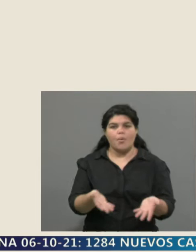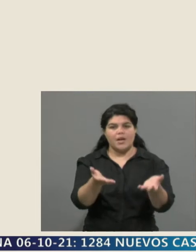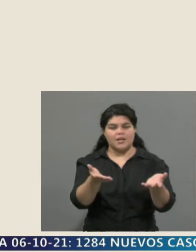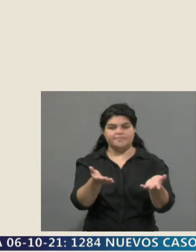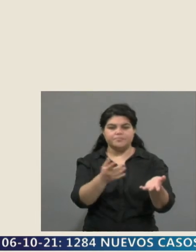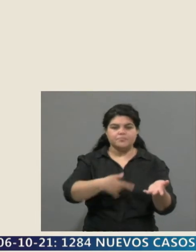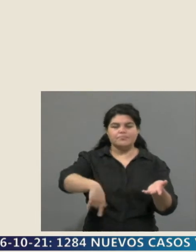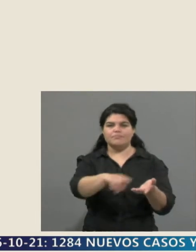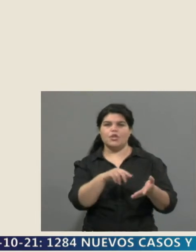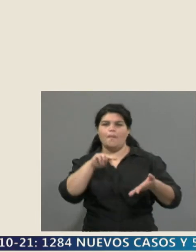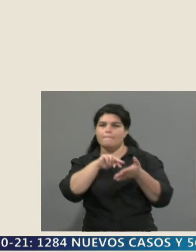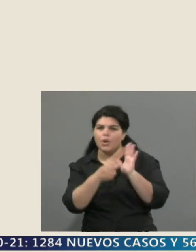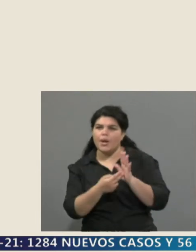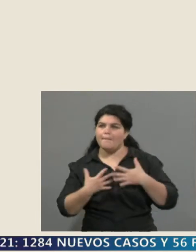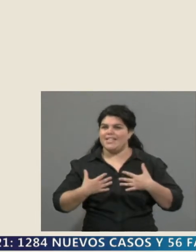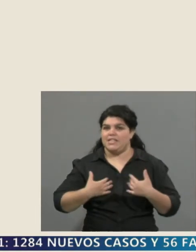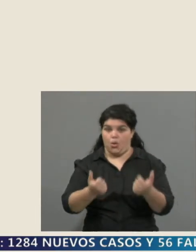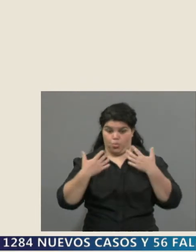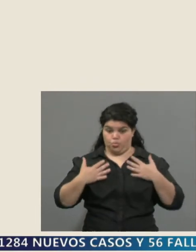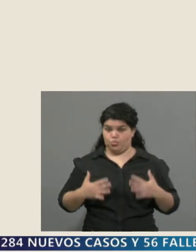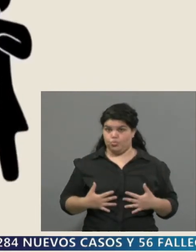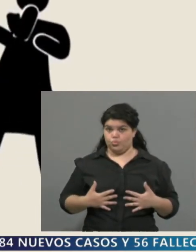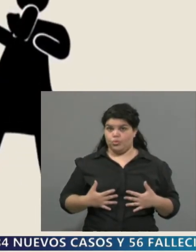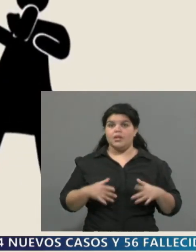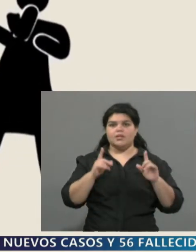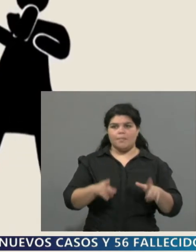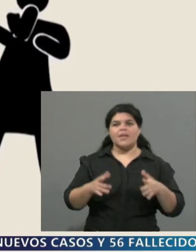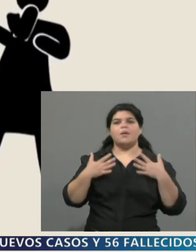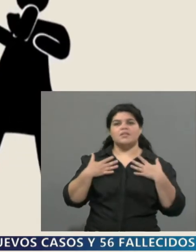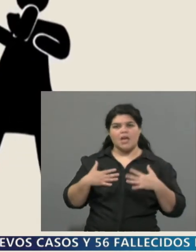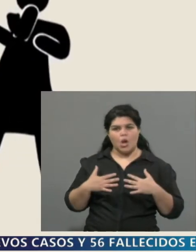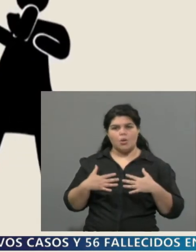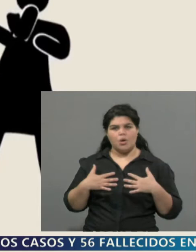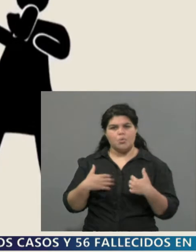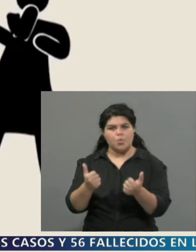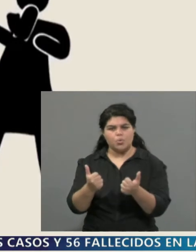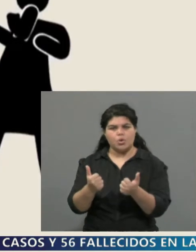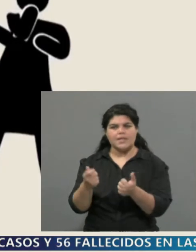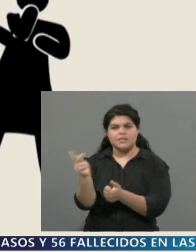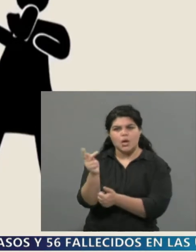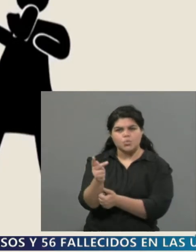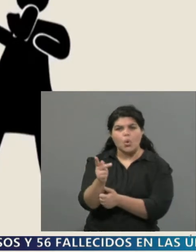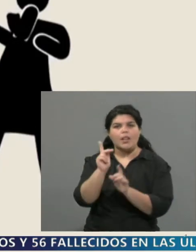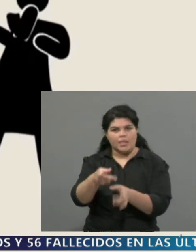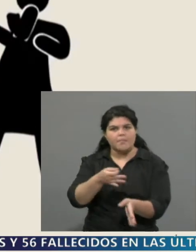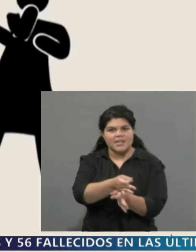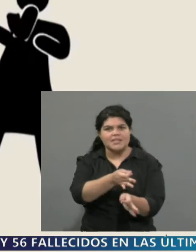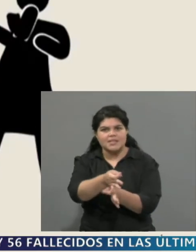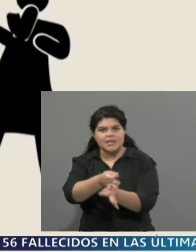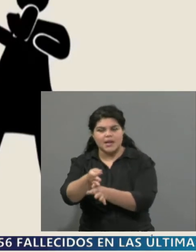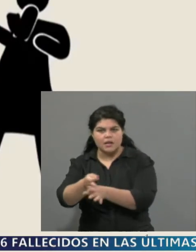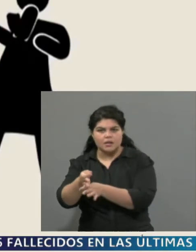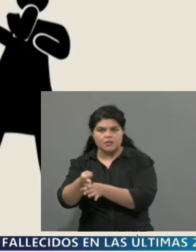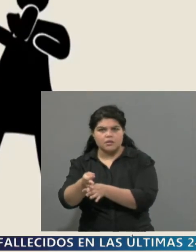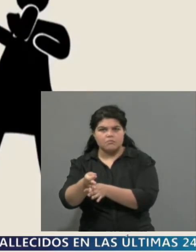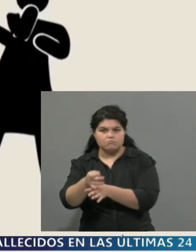conocimiento de los problemas relacionados con la salud en general, pero con la salud sexual en particular. Entonces, es un ejercicio en realidad muy rico